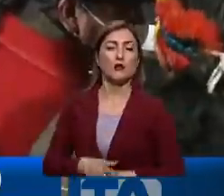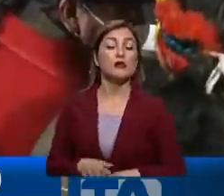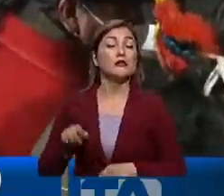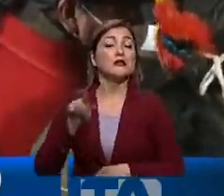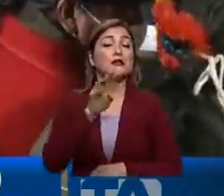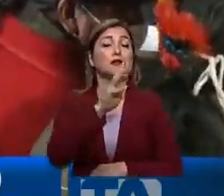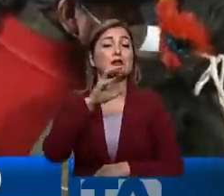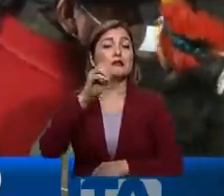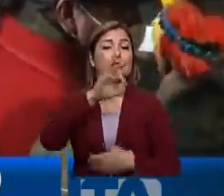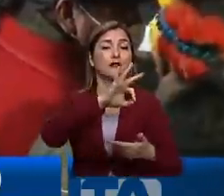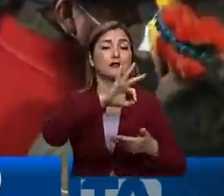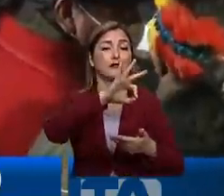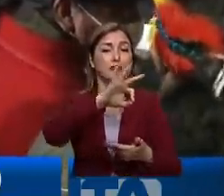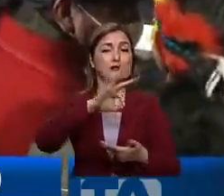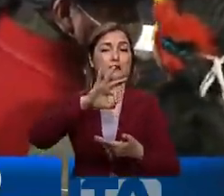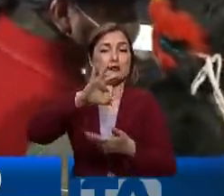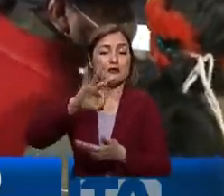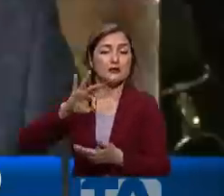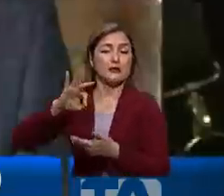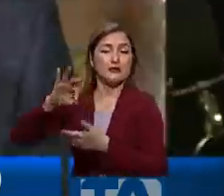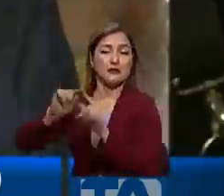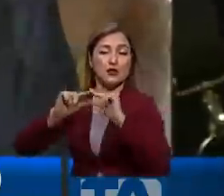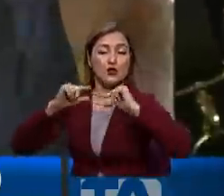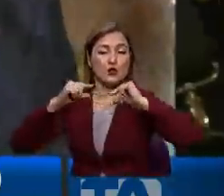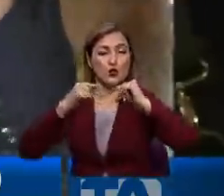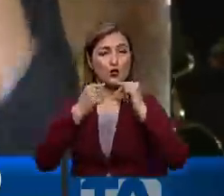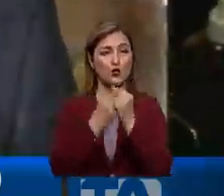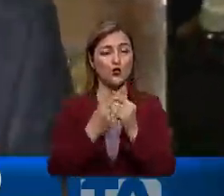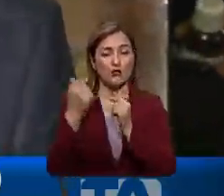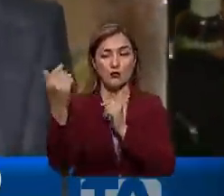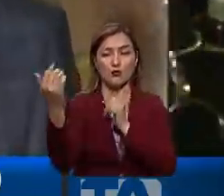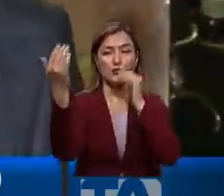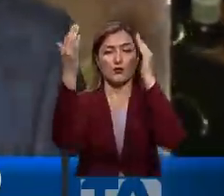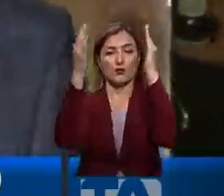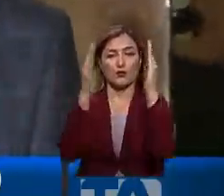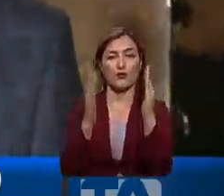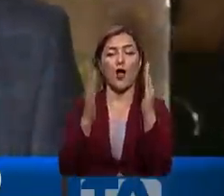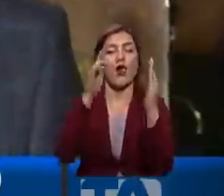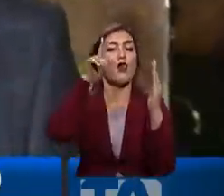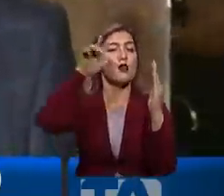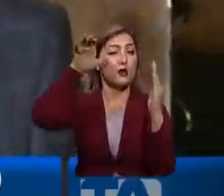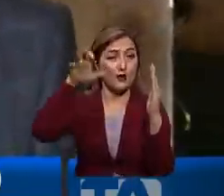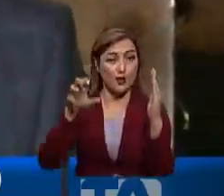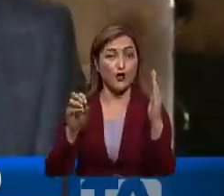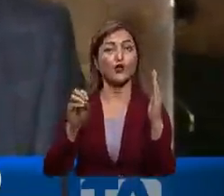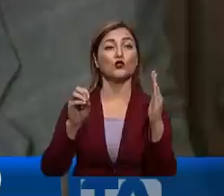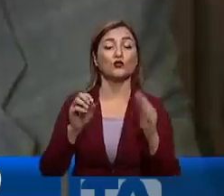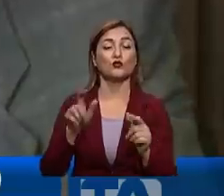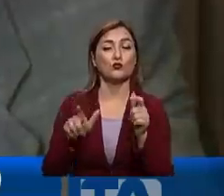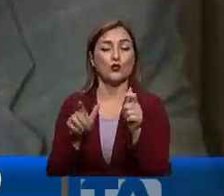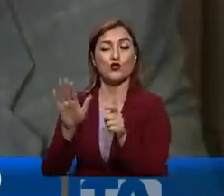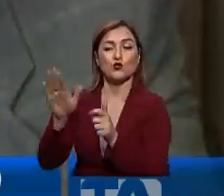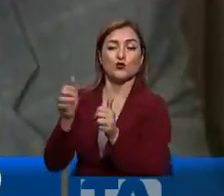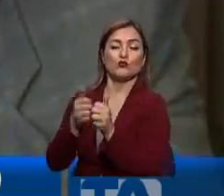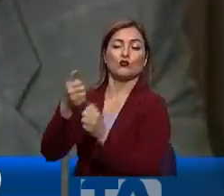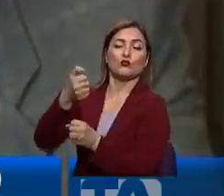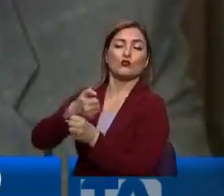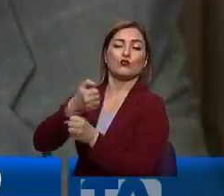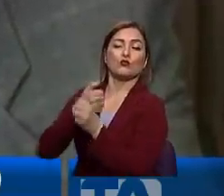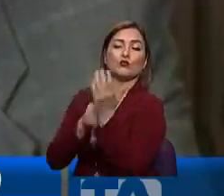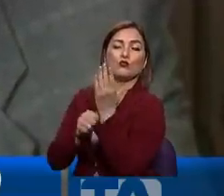de 60 representantes de estos sectores, frente al presidente Guillermo Lasso y un buen número de sus